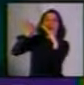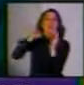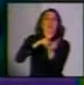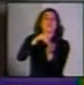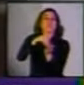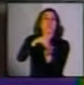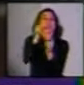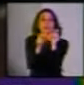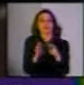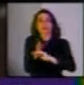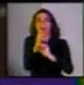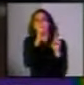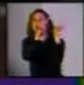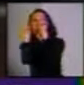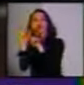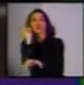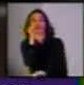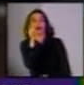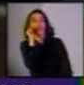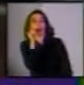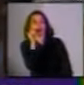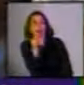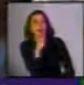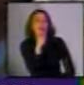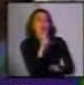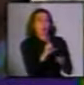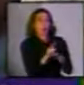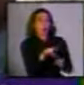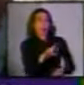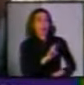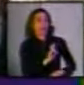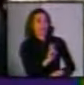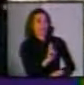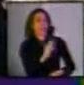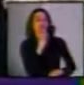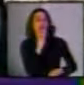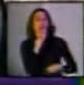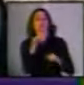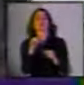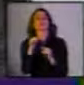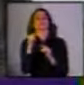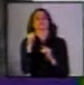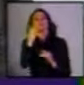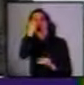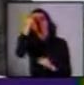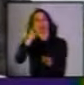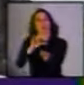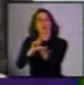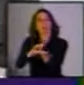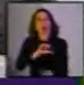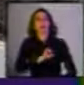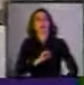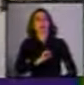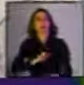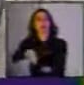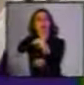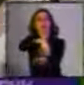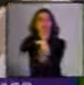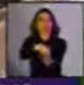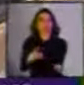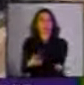de visitantes. Esto no es solamente un lugar religioso, es también un hito urbano de Santiago. Y si no le